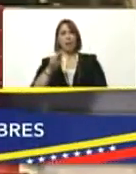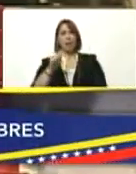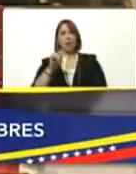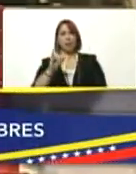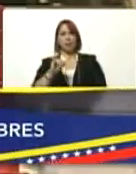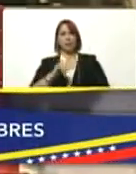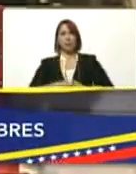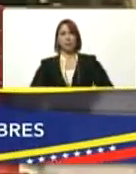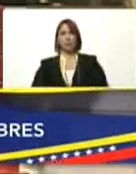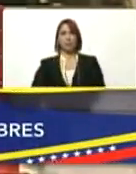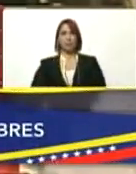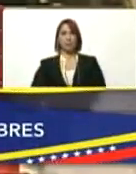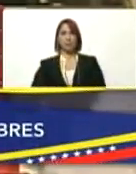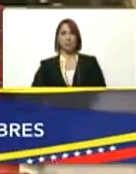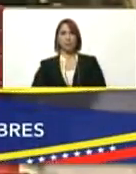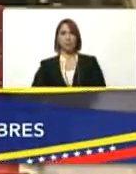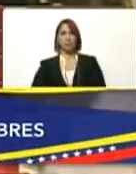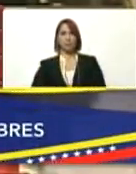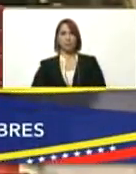Lo cual